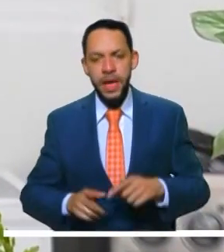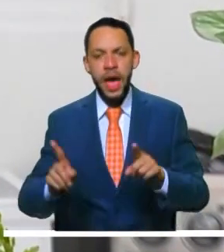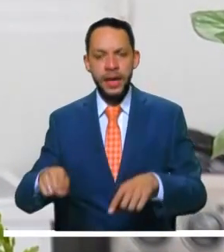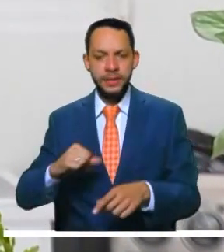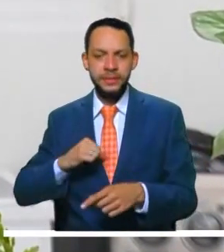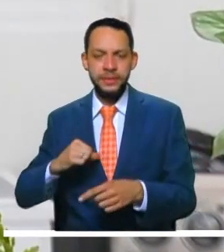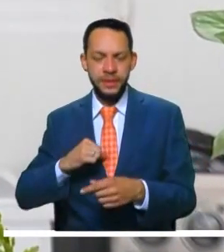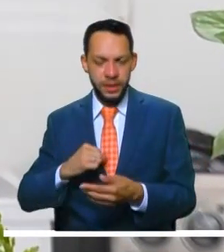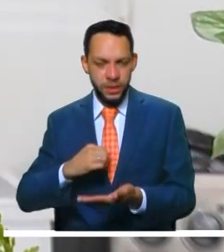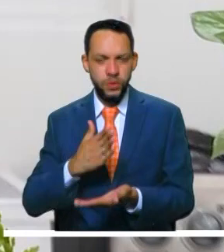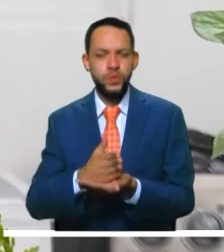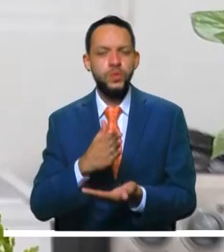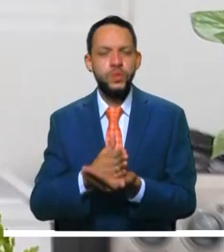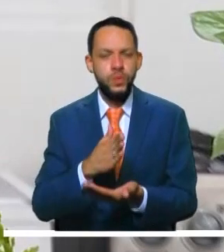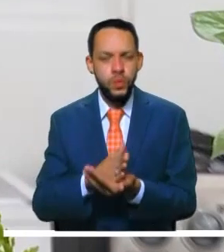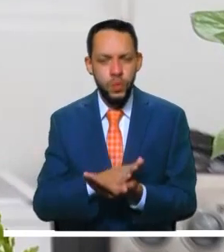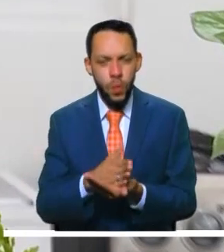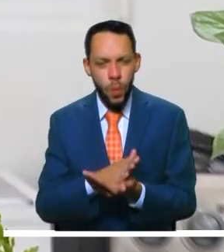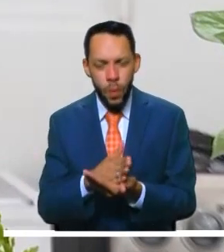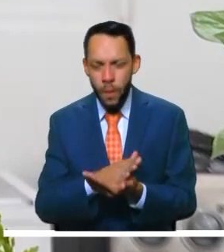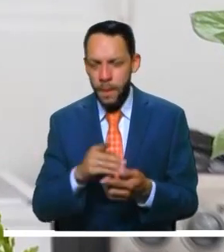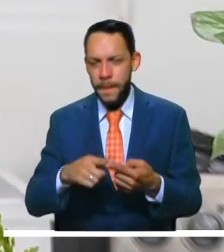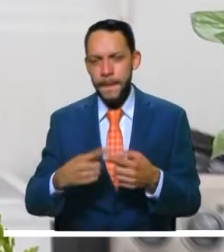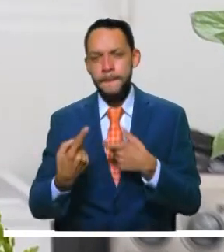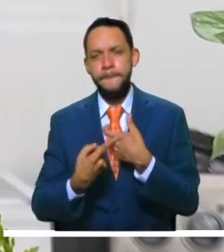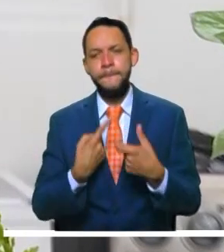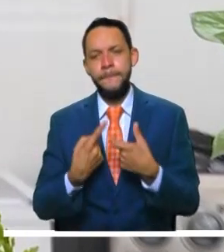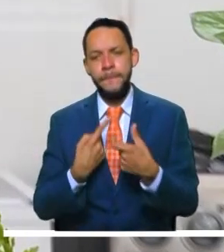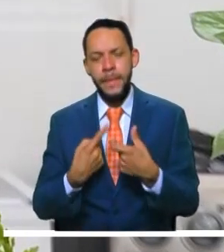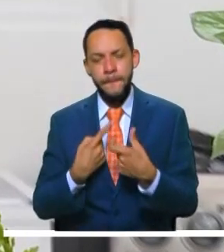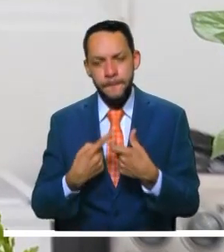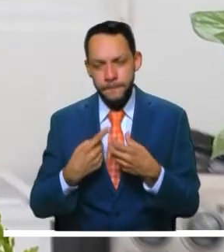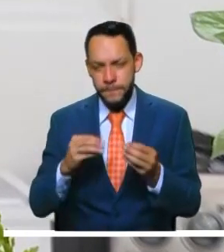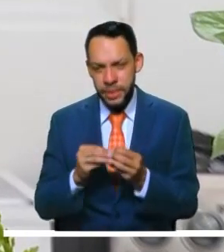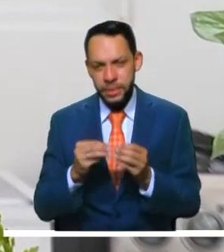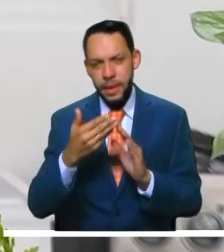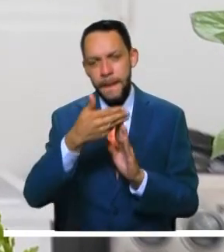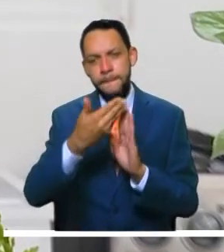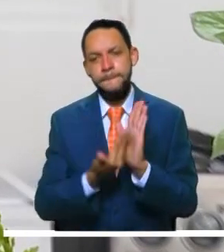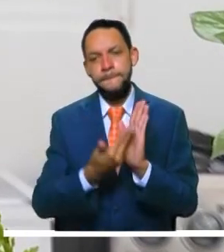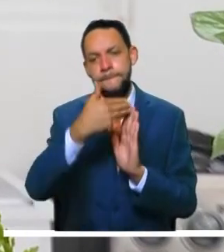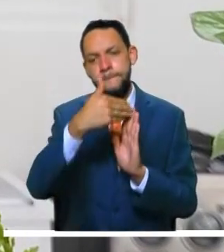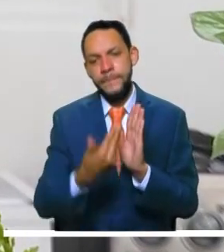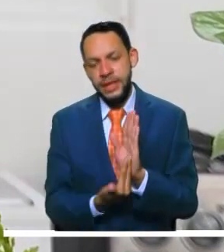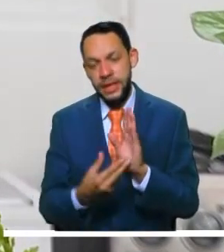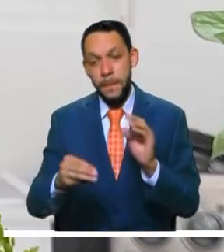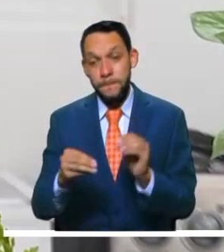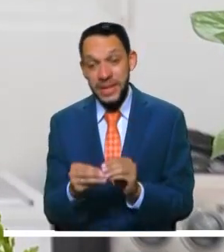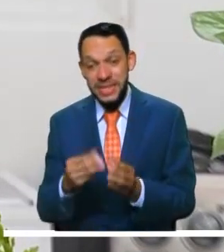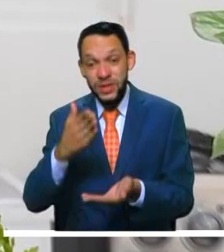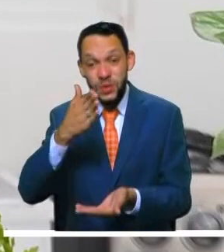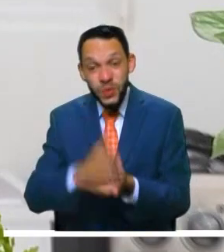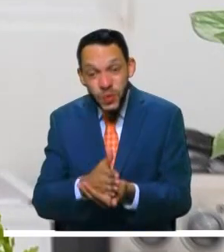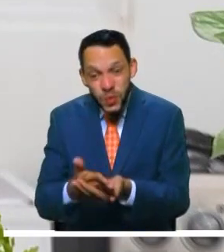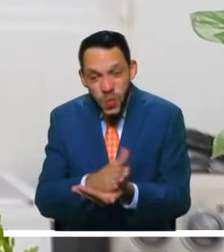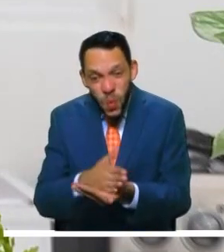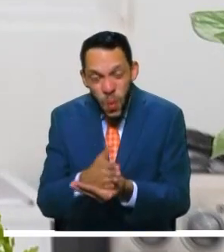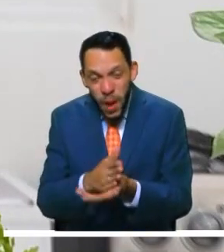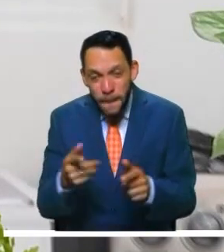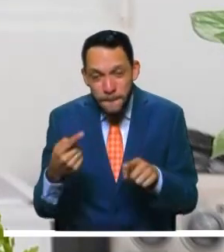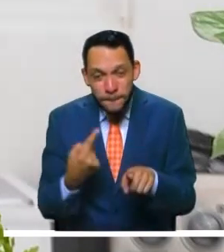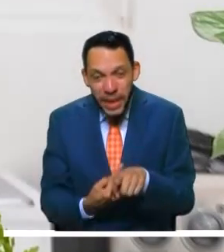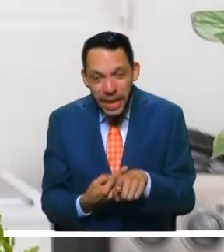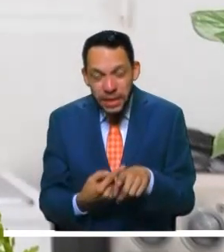yuca, papa, plátano y arracacha y también comen arepa y